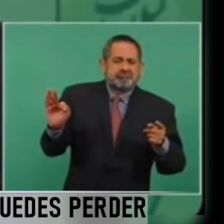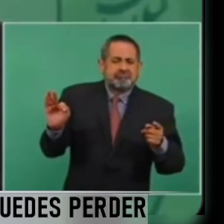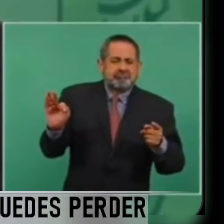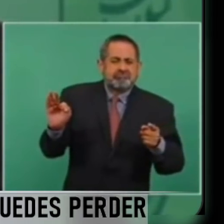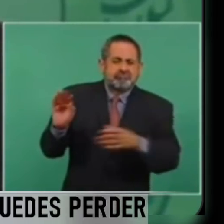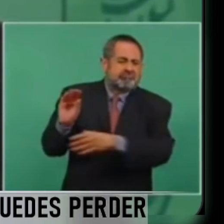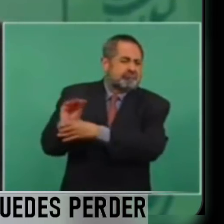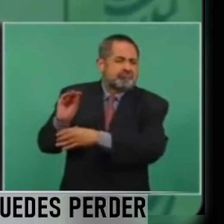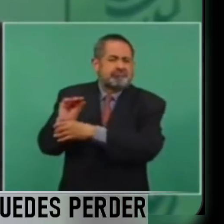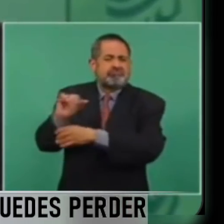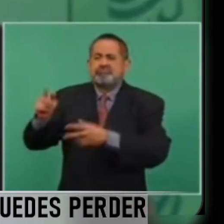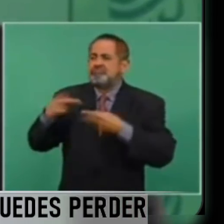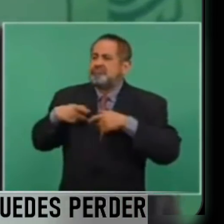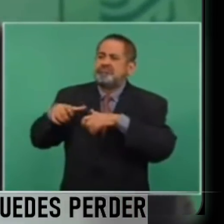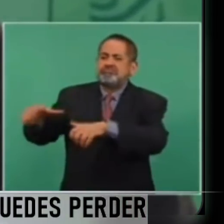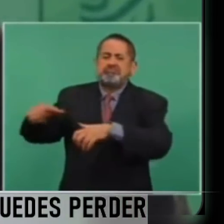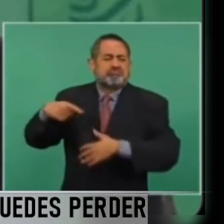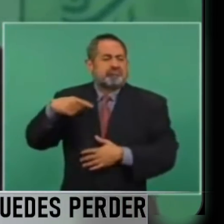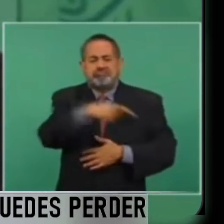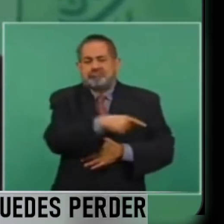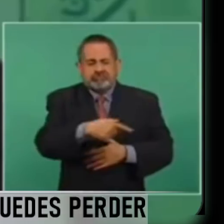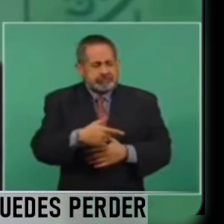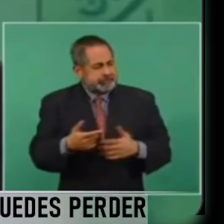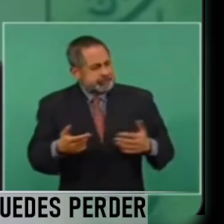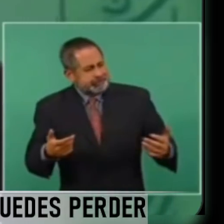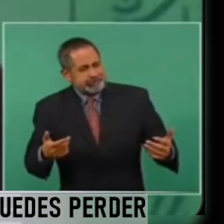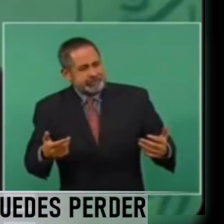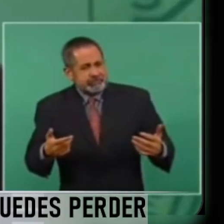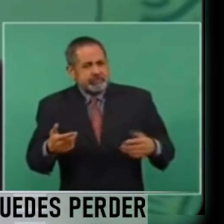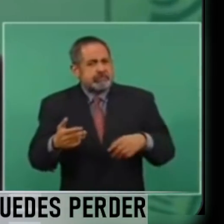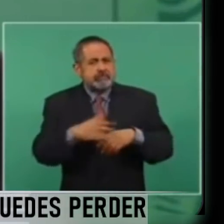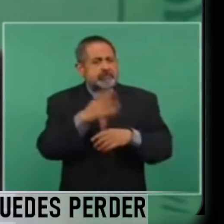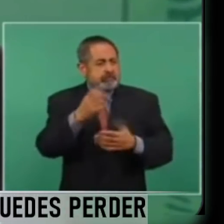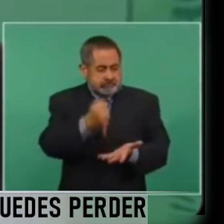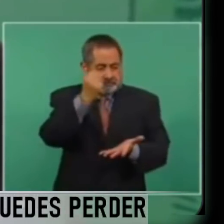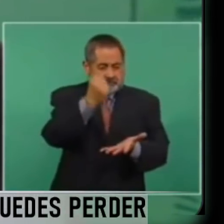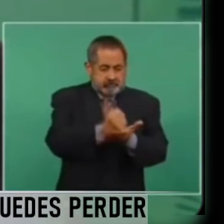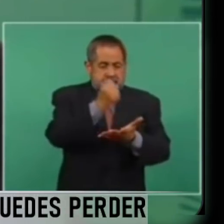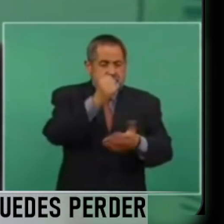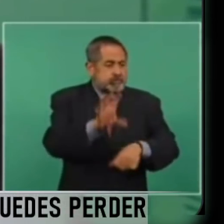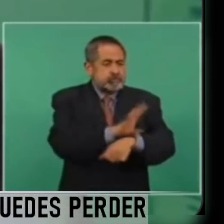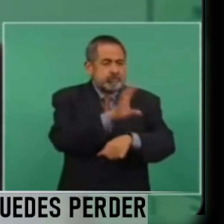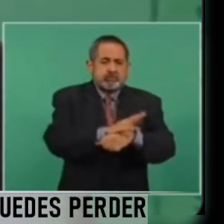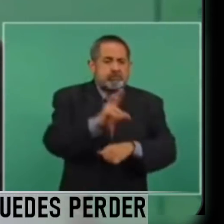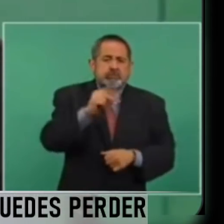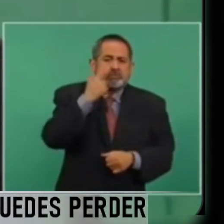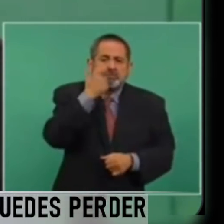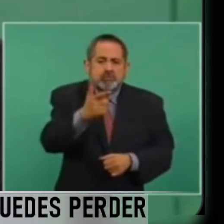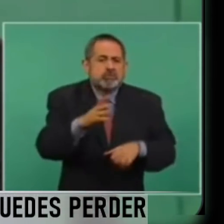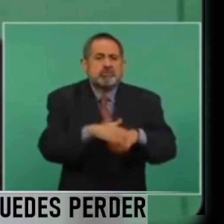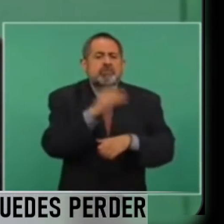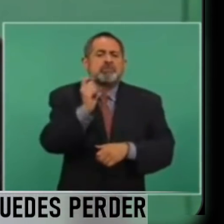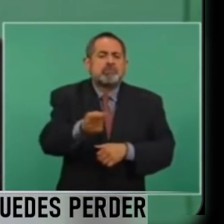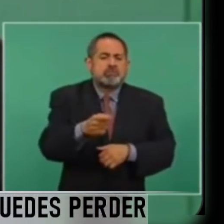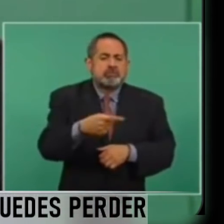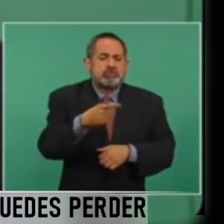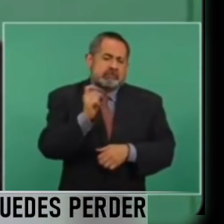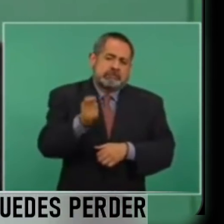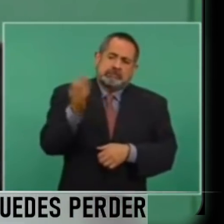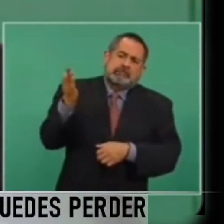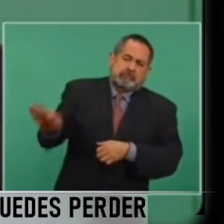pueblo porque qué es que no aprueben la reforma qué significa eléctrica